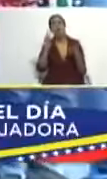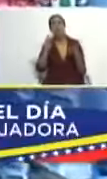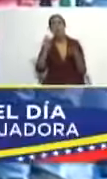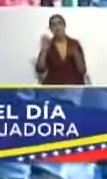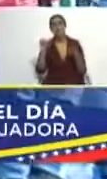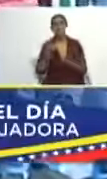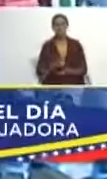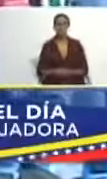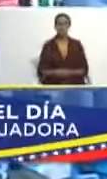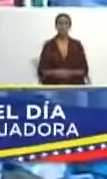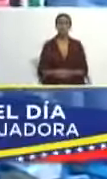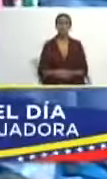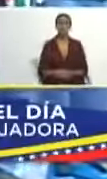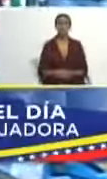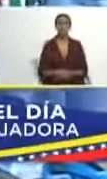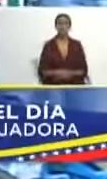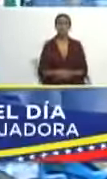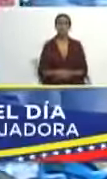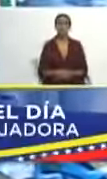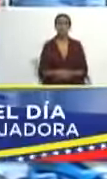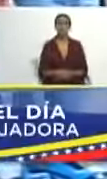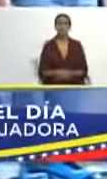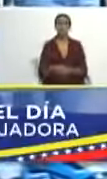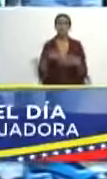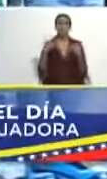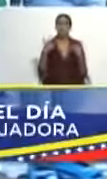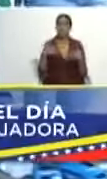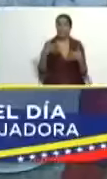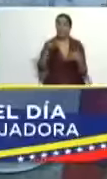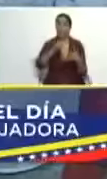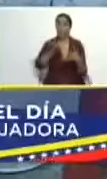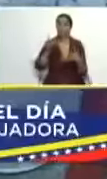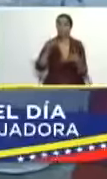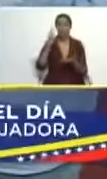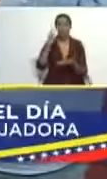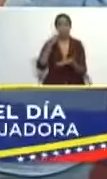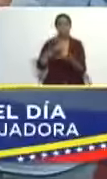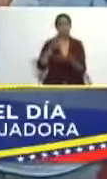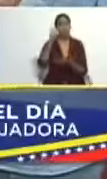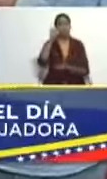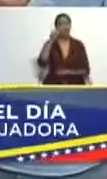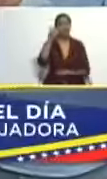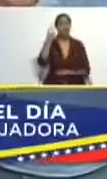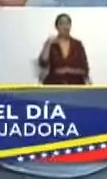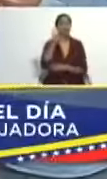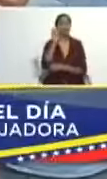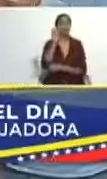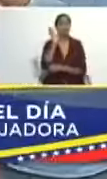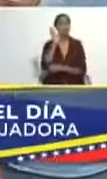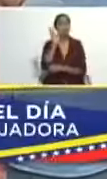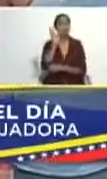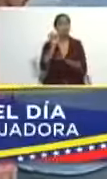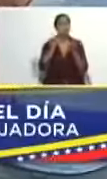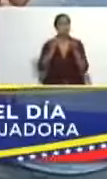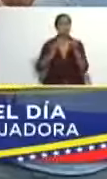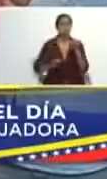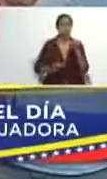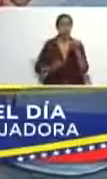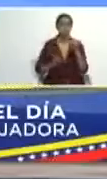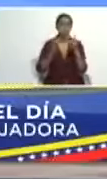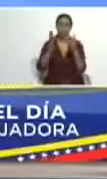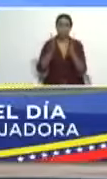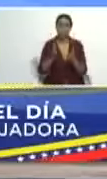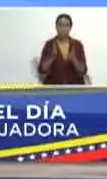Eglé Sánchez. Tremenda intervención de Eglé ayer en la Asamblea Nacional para poner